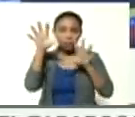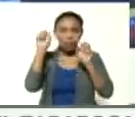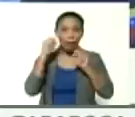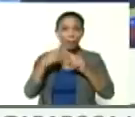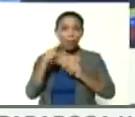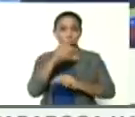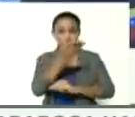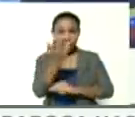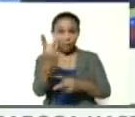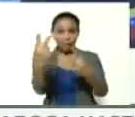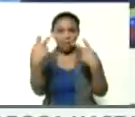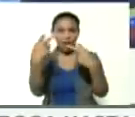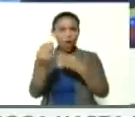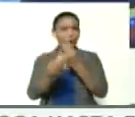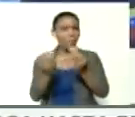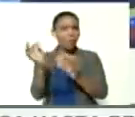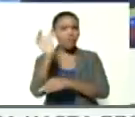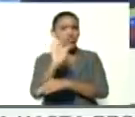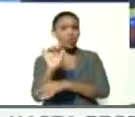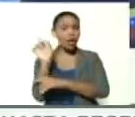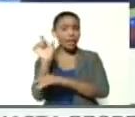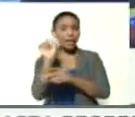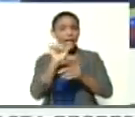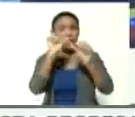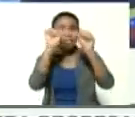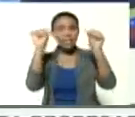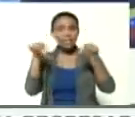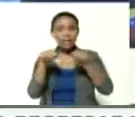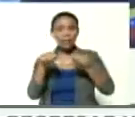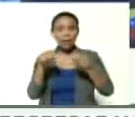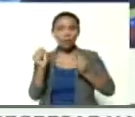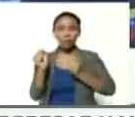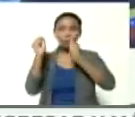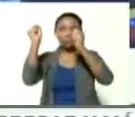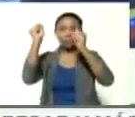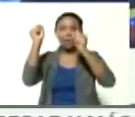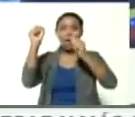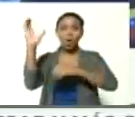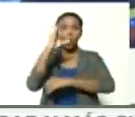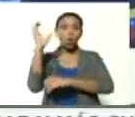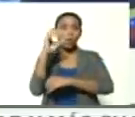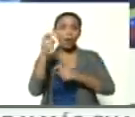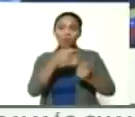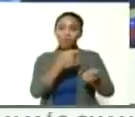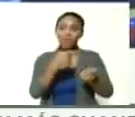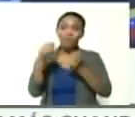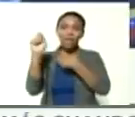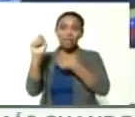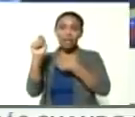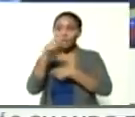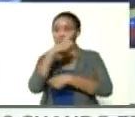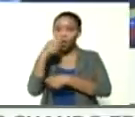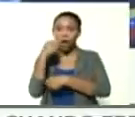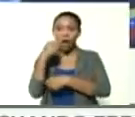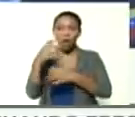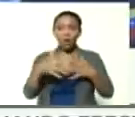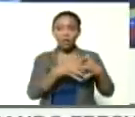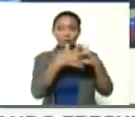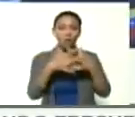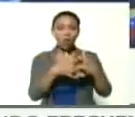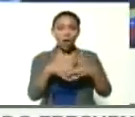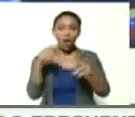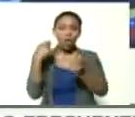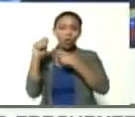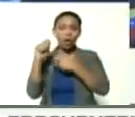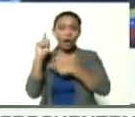vean. ¿Cómo funciona este sistema? Los carteles colombianos de droga exportan droga a los Estados Unidos. Las drogas se venden por